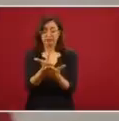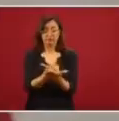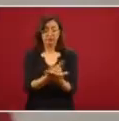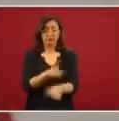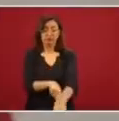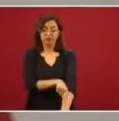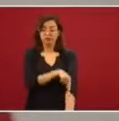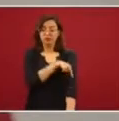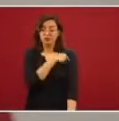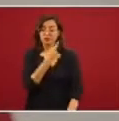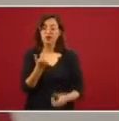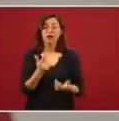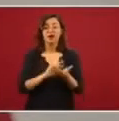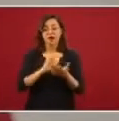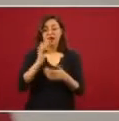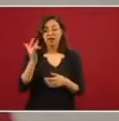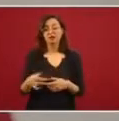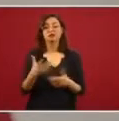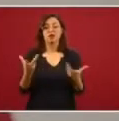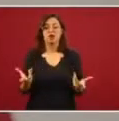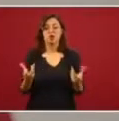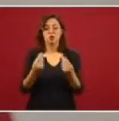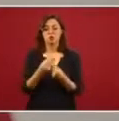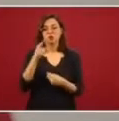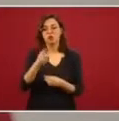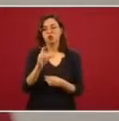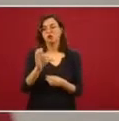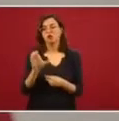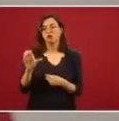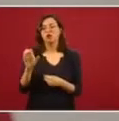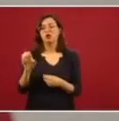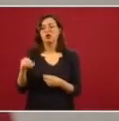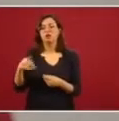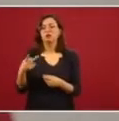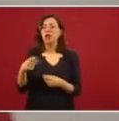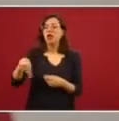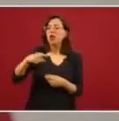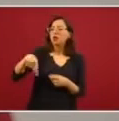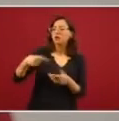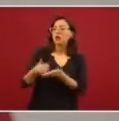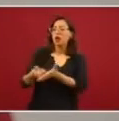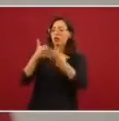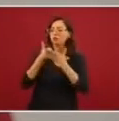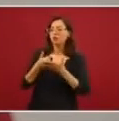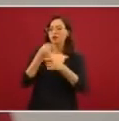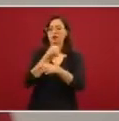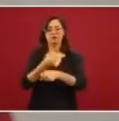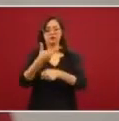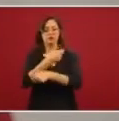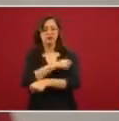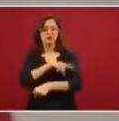aprovecho para agradecer la buena colaboración del consejo cordinador que tanto a través del secretario de salud como a través de